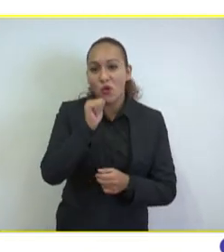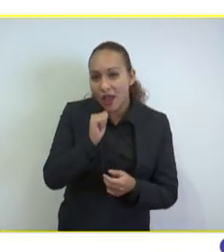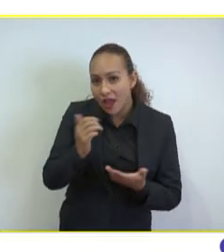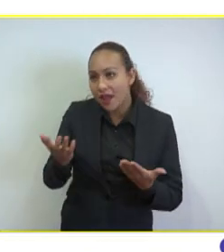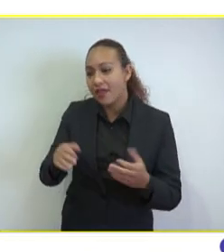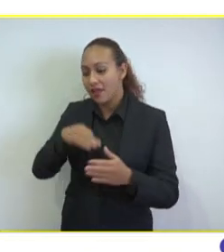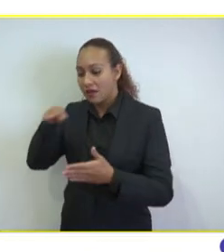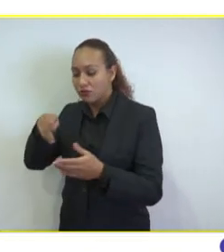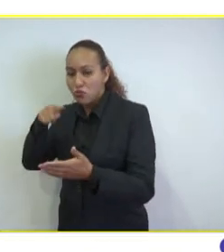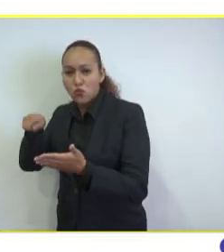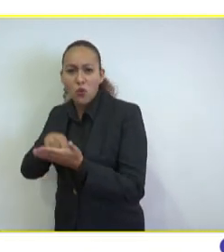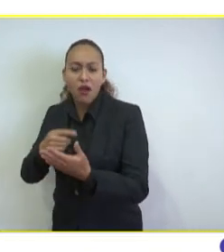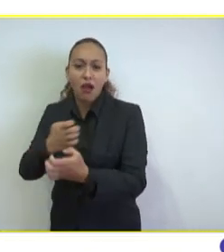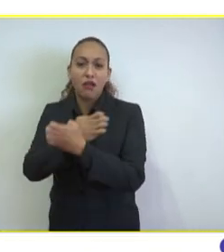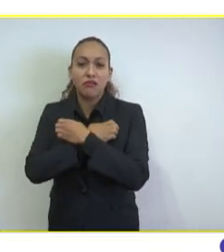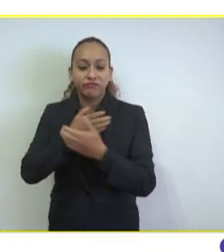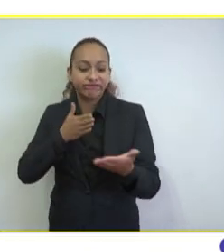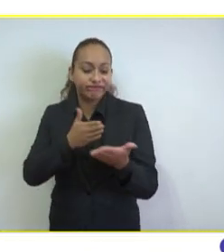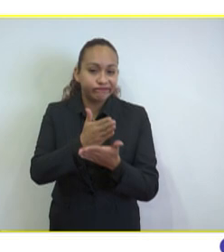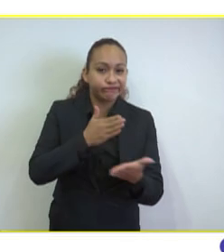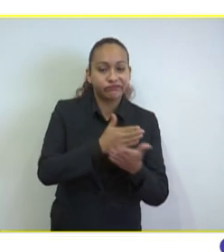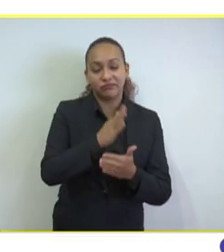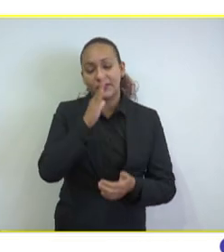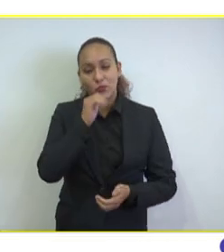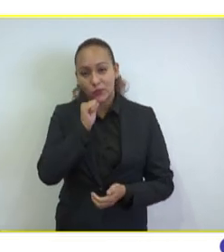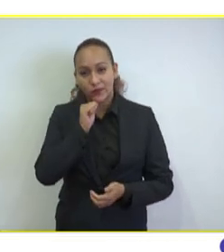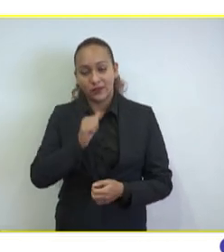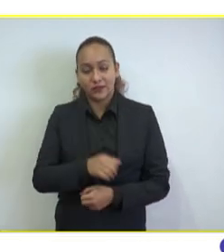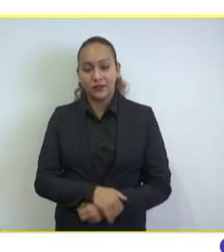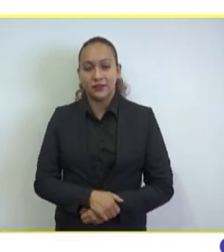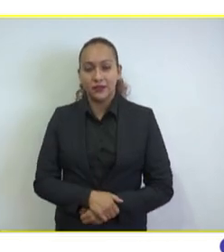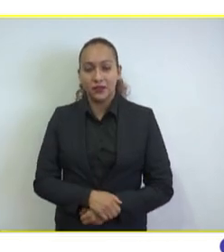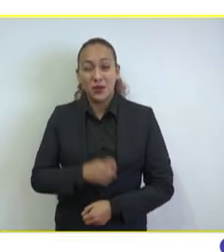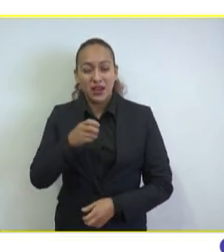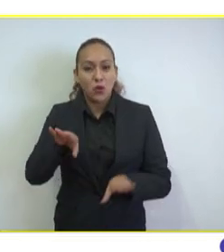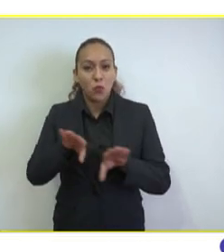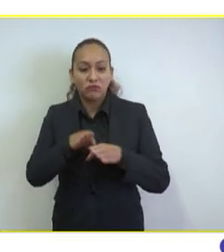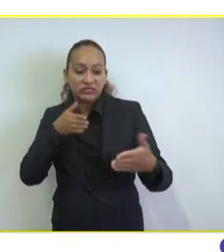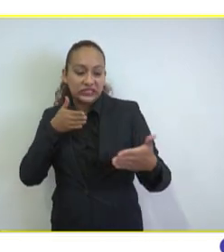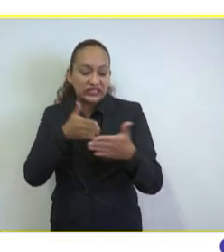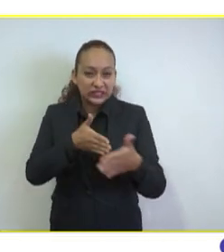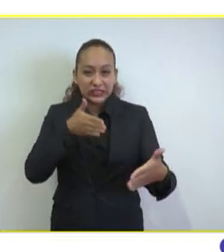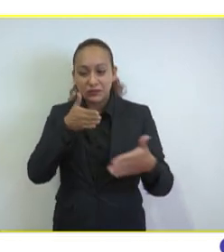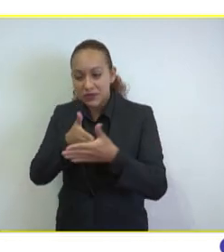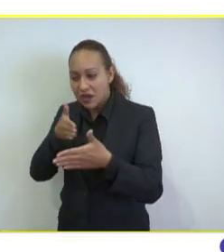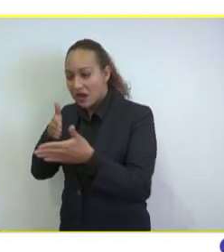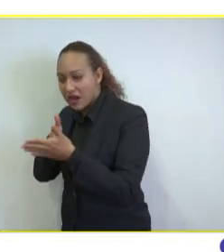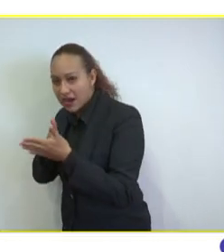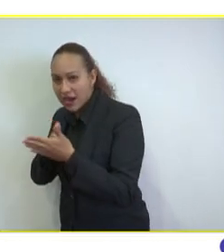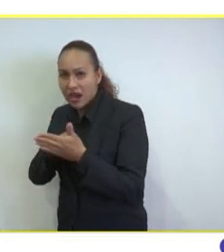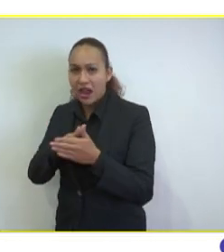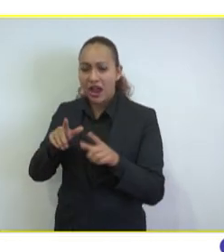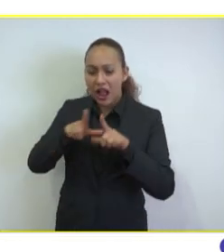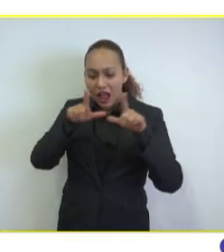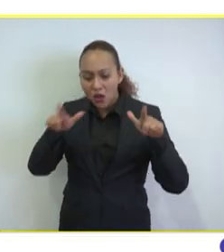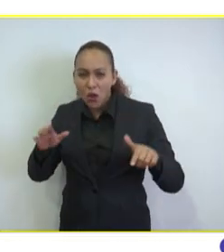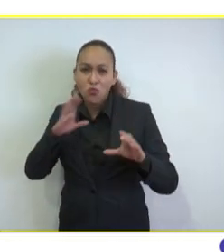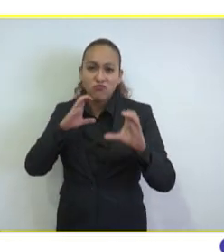educativos, emocionales, entre otros, lo que presenta barreras en el lenguaje de